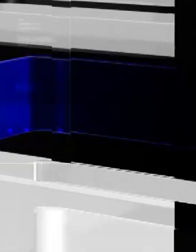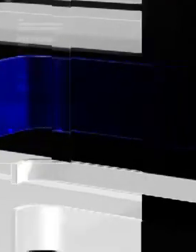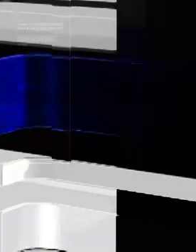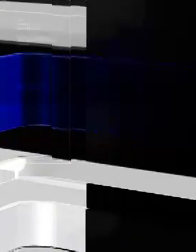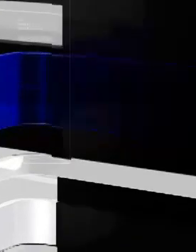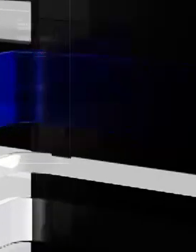decir